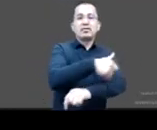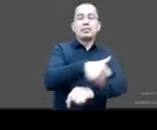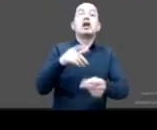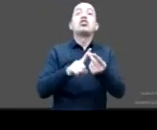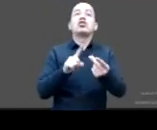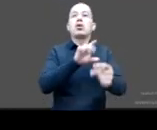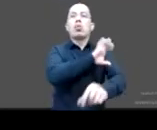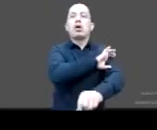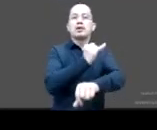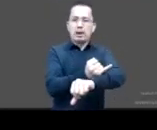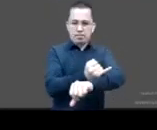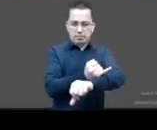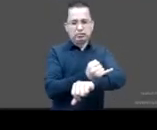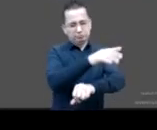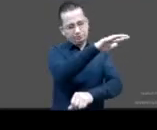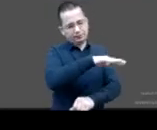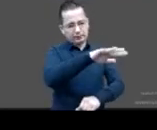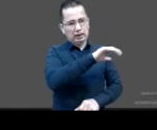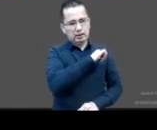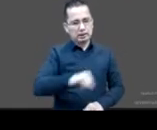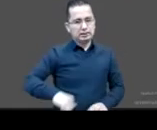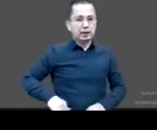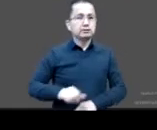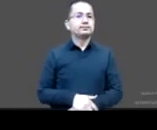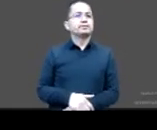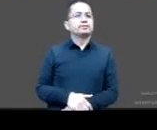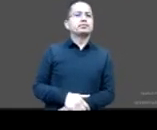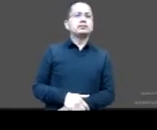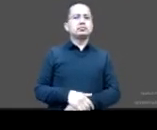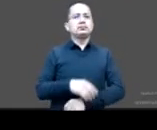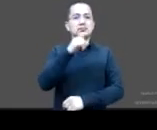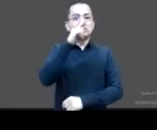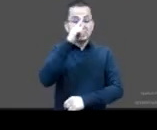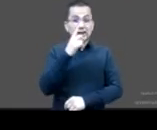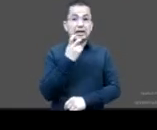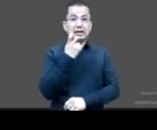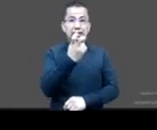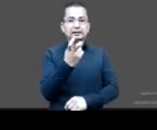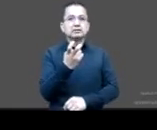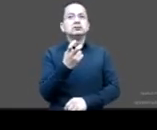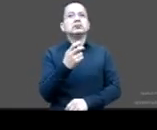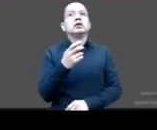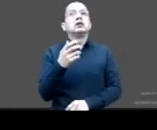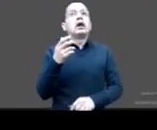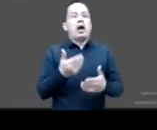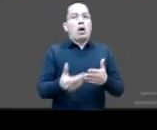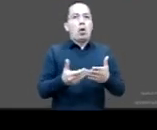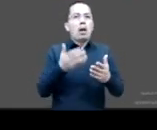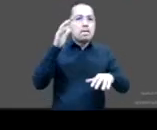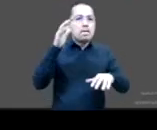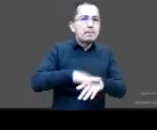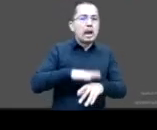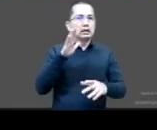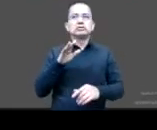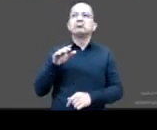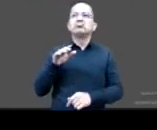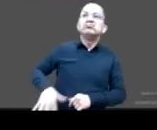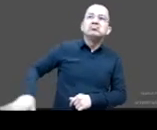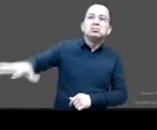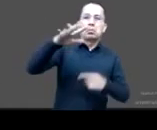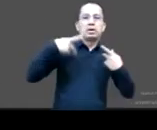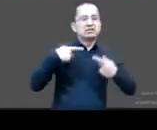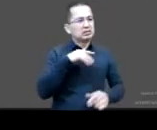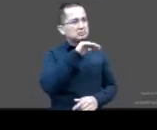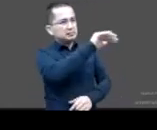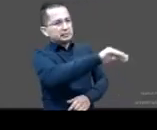iniciativas juveniles cada vez son más digamos las gente que se está comunicando que requiere la ayuda y pues que